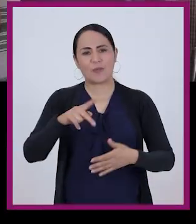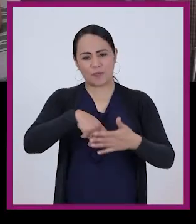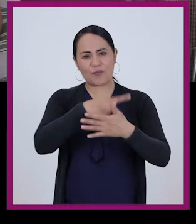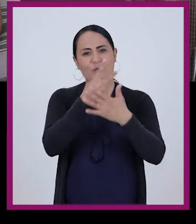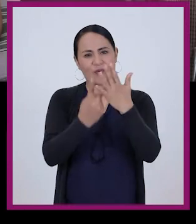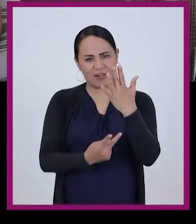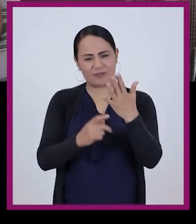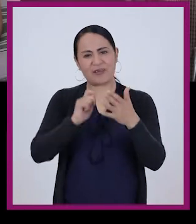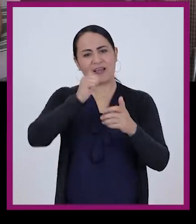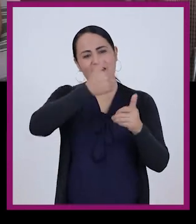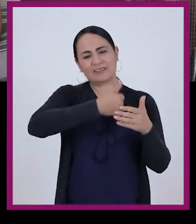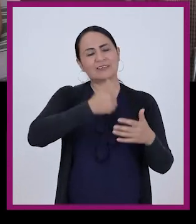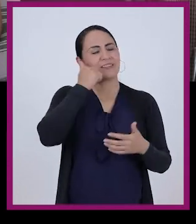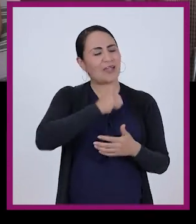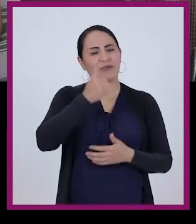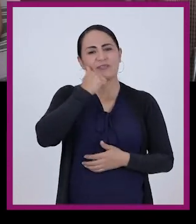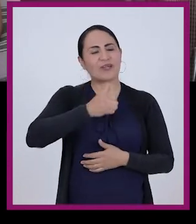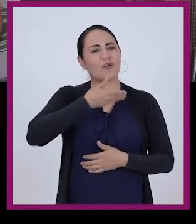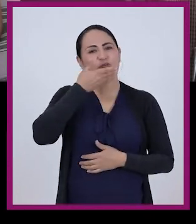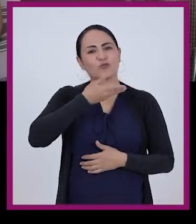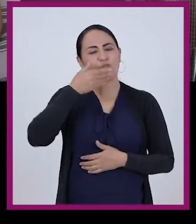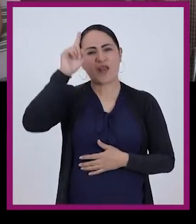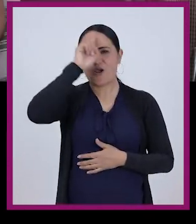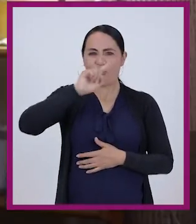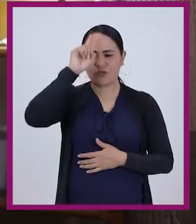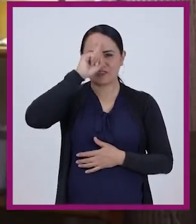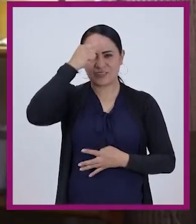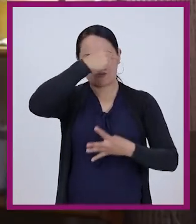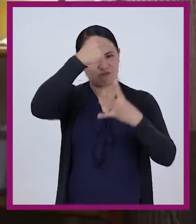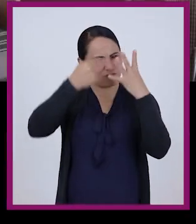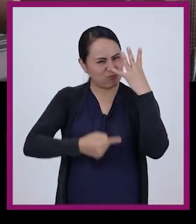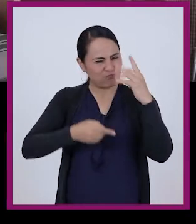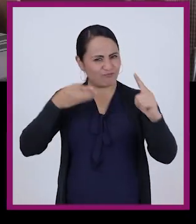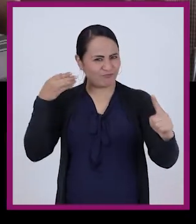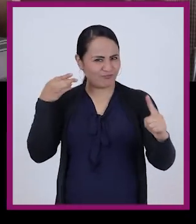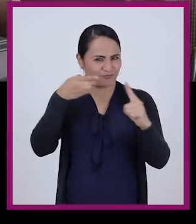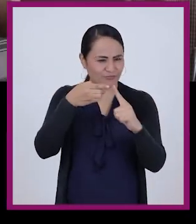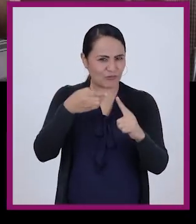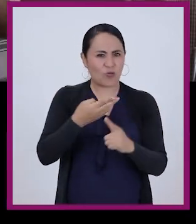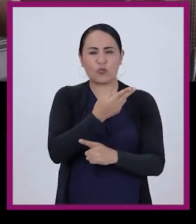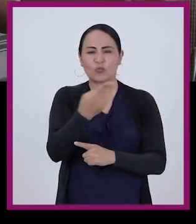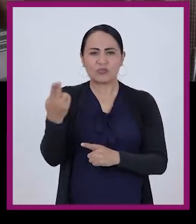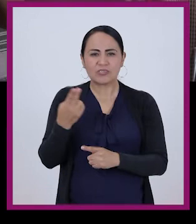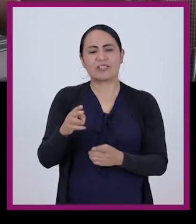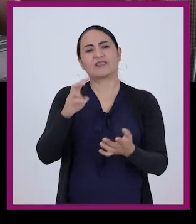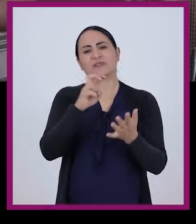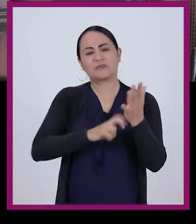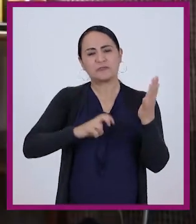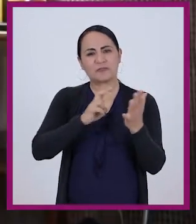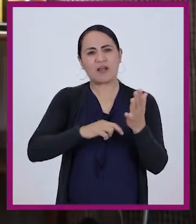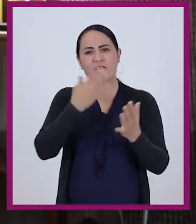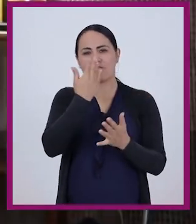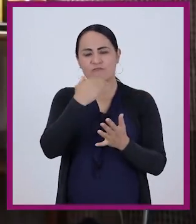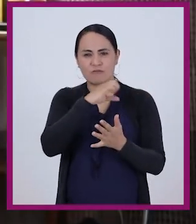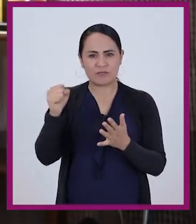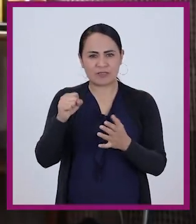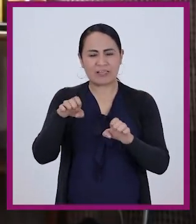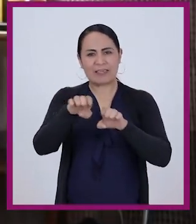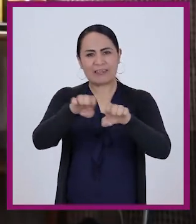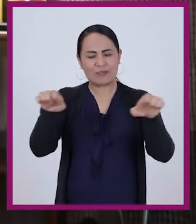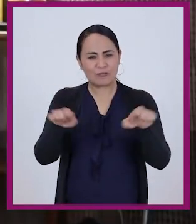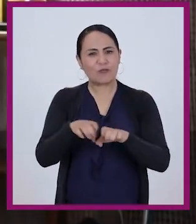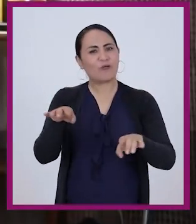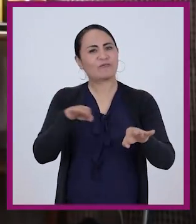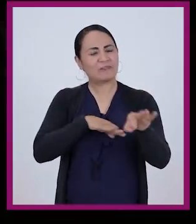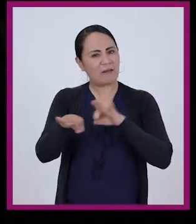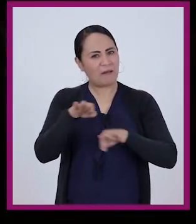Y como parte de cada programa, aquí tienen nuestros consejos ninja para que optimicen sus habilidades al trabajar en equipo y todo les